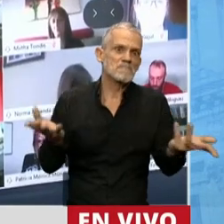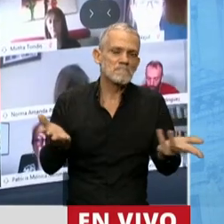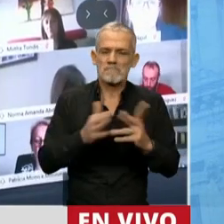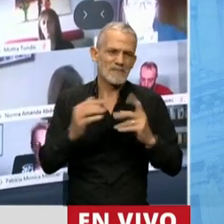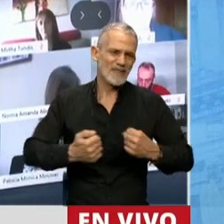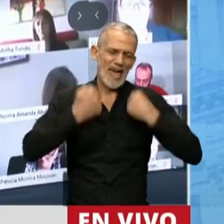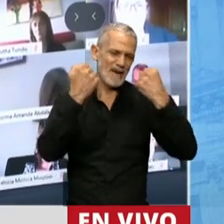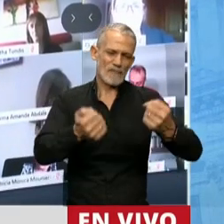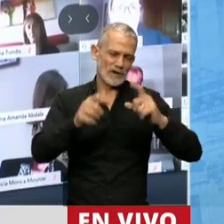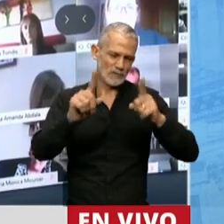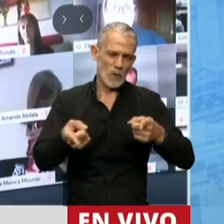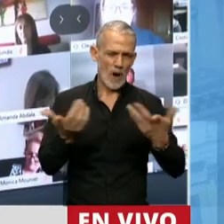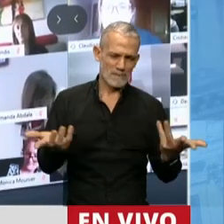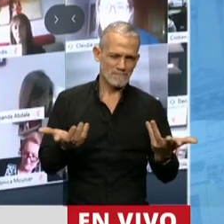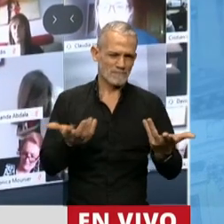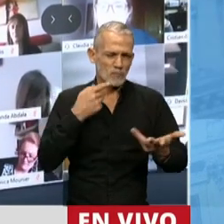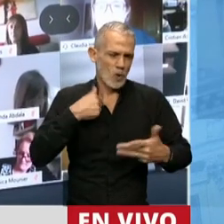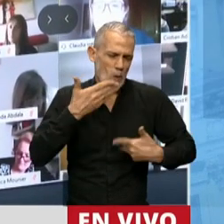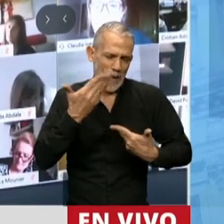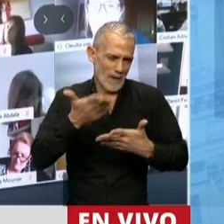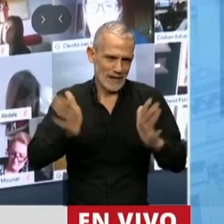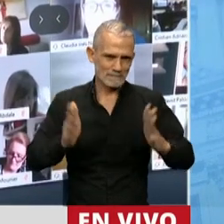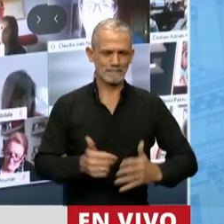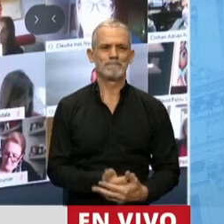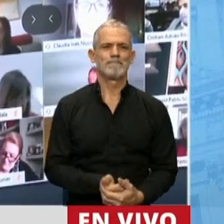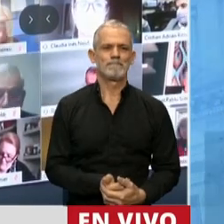esfuerzo dialéctico.